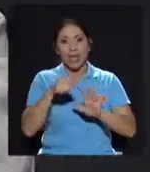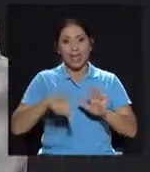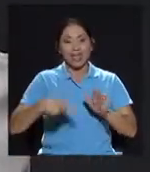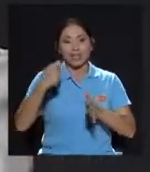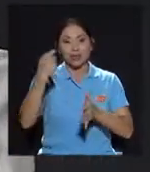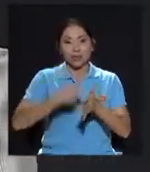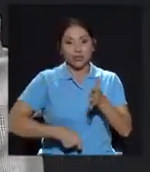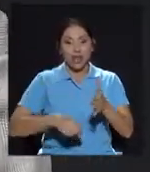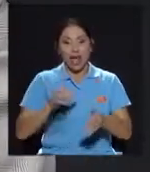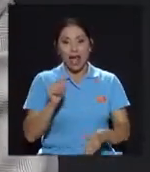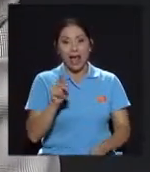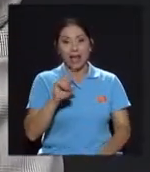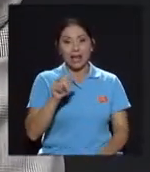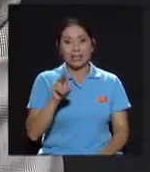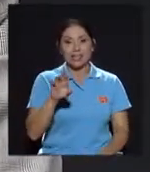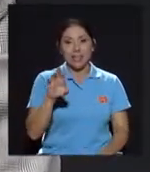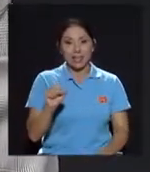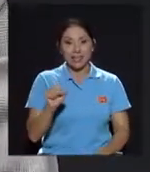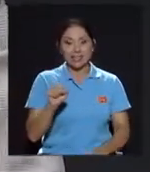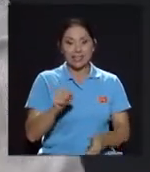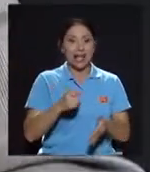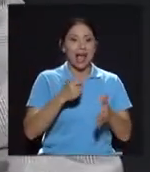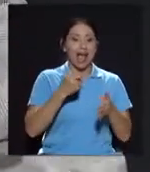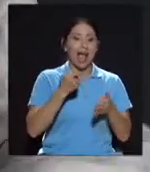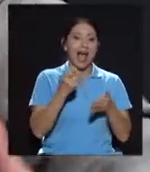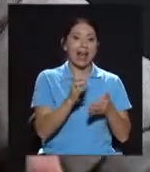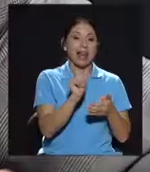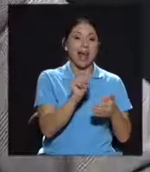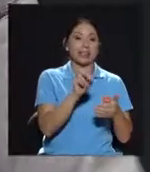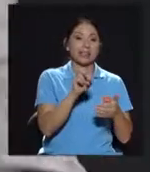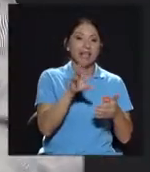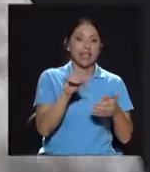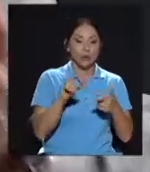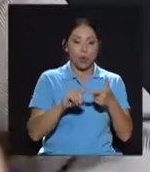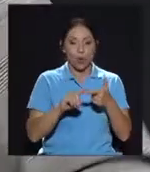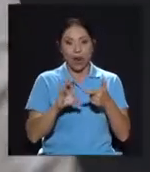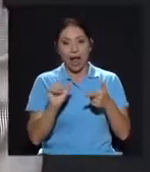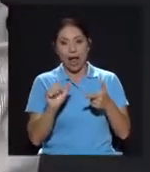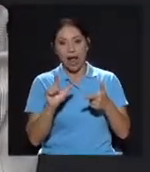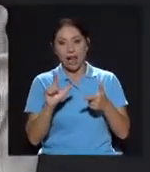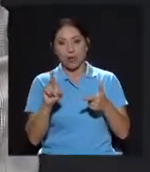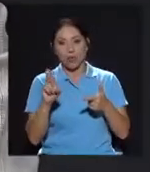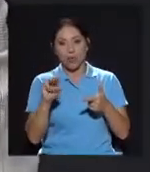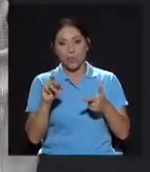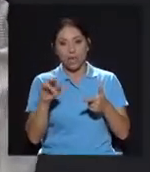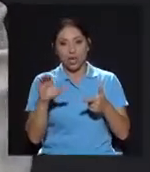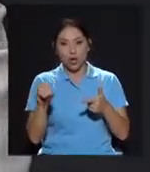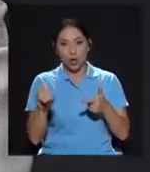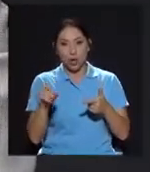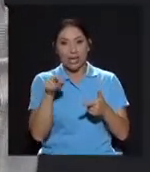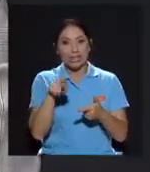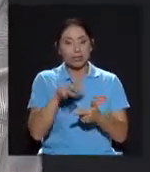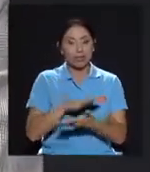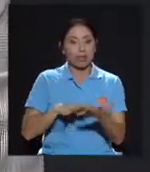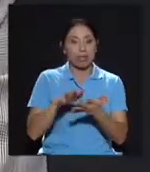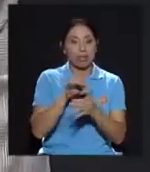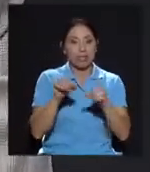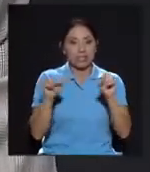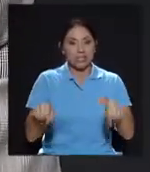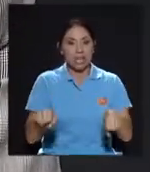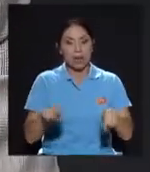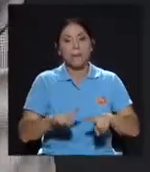acero y el aluminio verá que han venido a convulsionar digamos el sistema pero yo diría que lo más